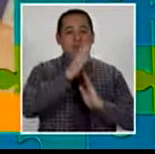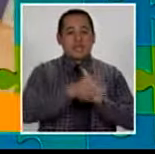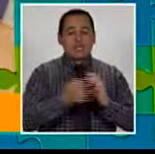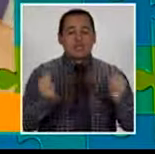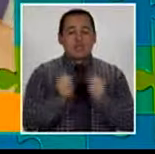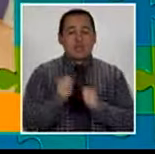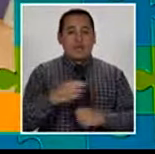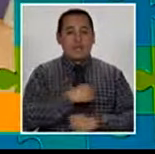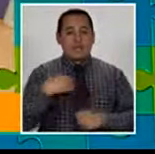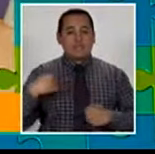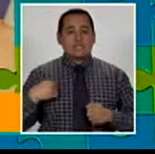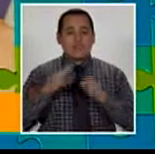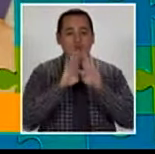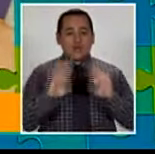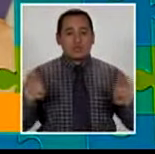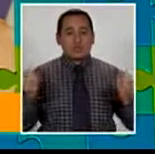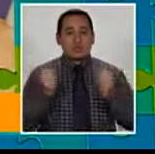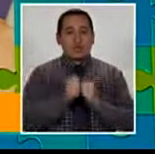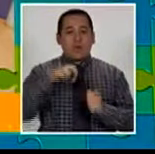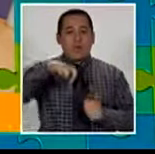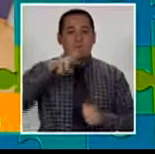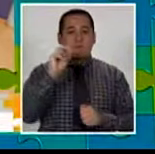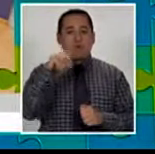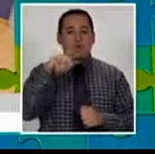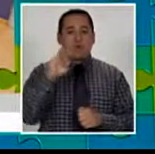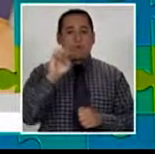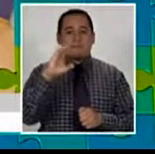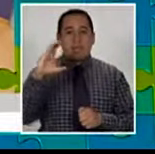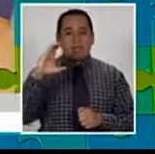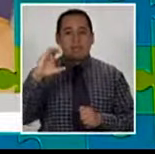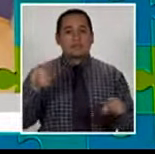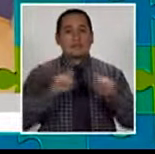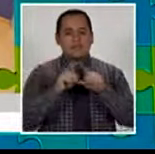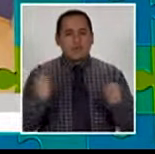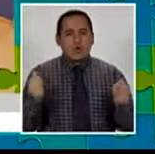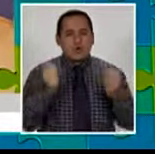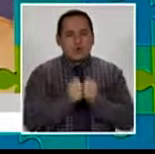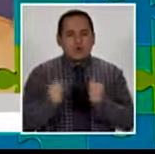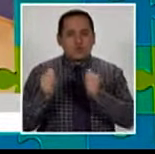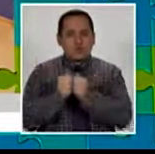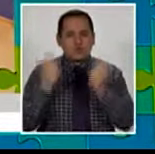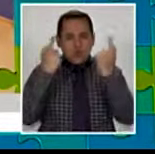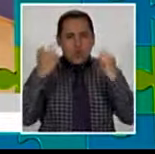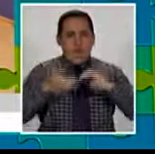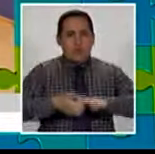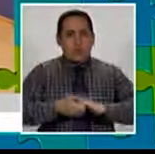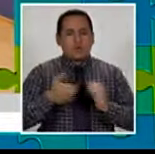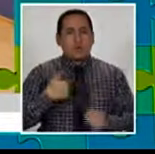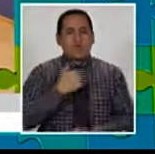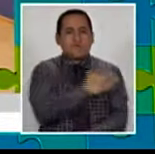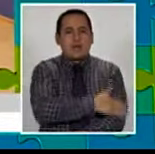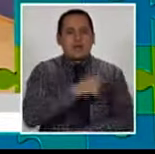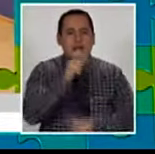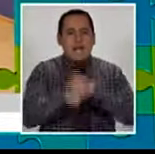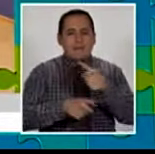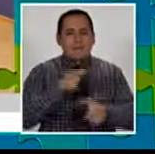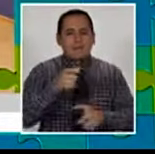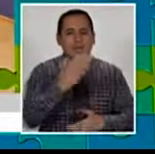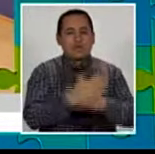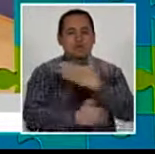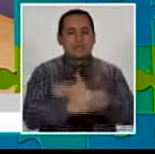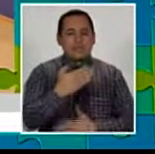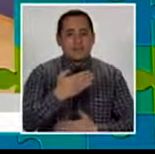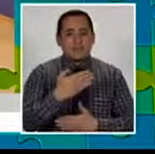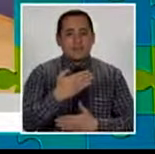El Conadis y el Ministerio de Educación, a través de Pronavec, vienen articulando alianzas con el fin de beneficiar a las